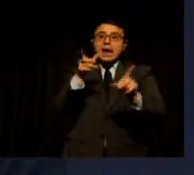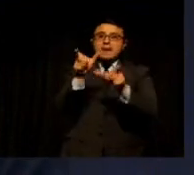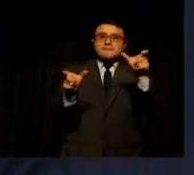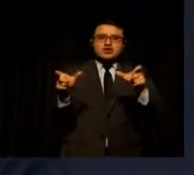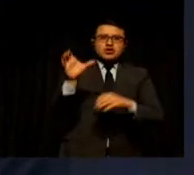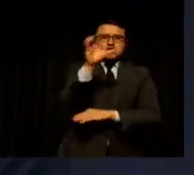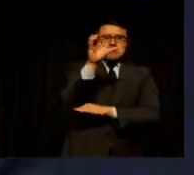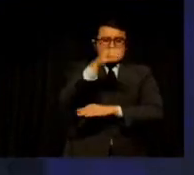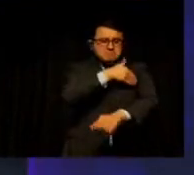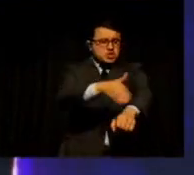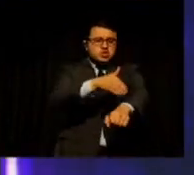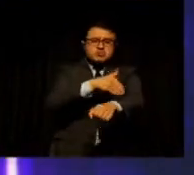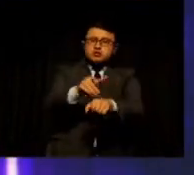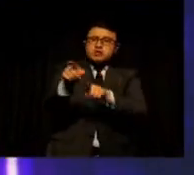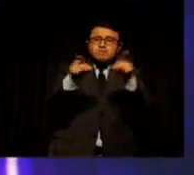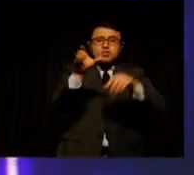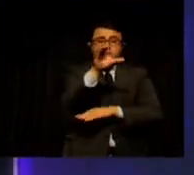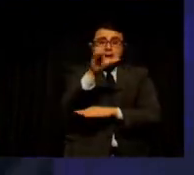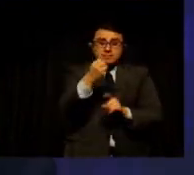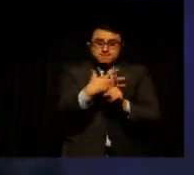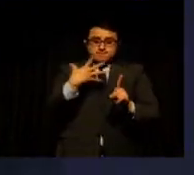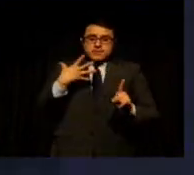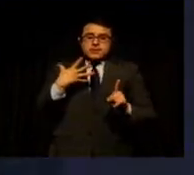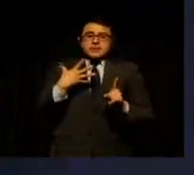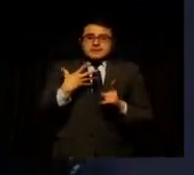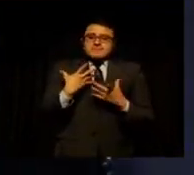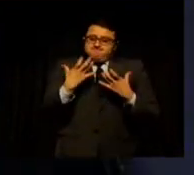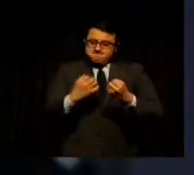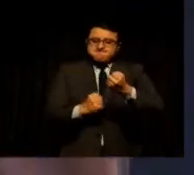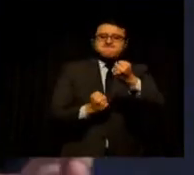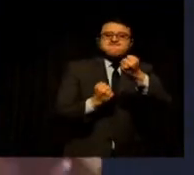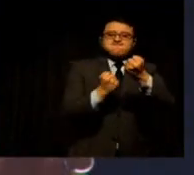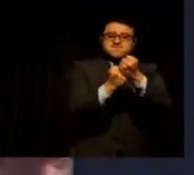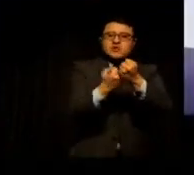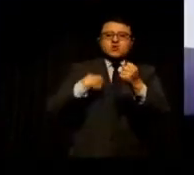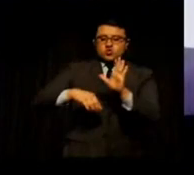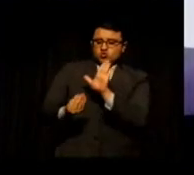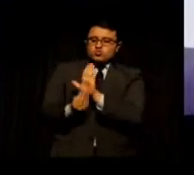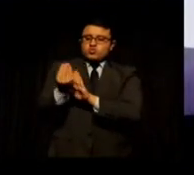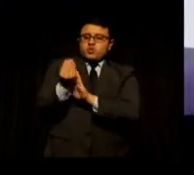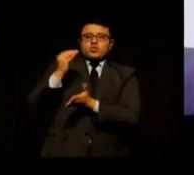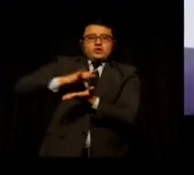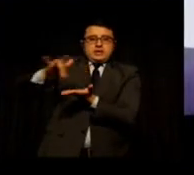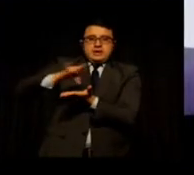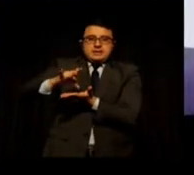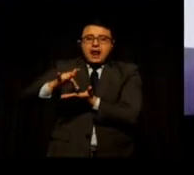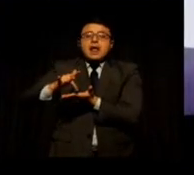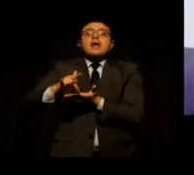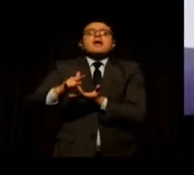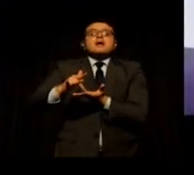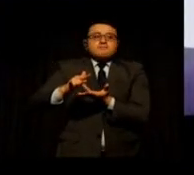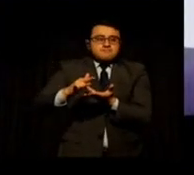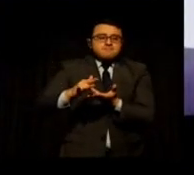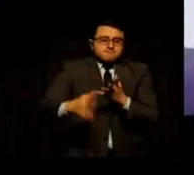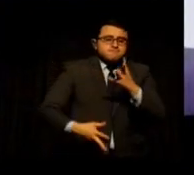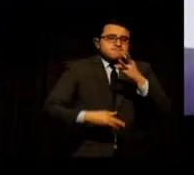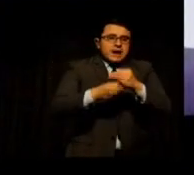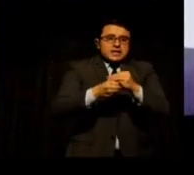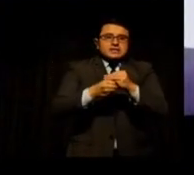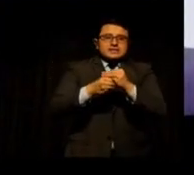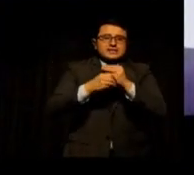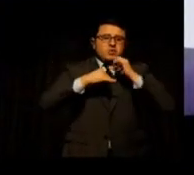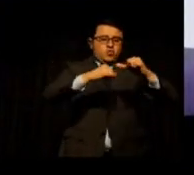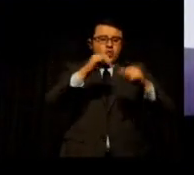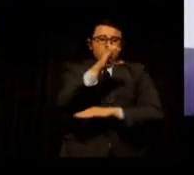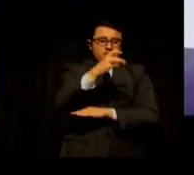donde creemos que realmente podemos poner nuestro granito de arena como emprendedores digitales y como colombianos